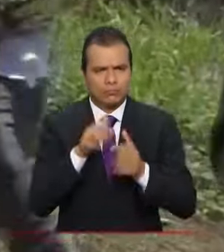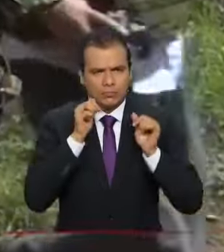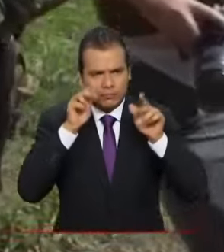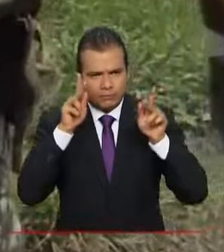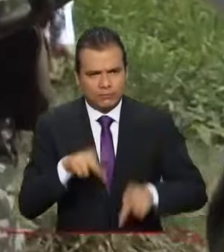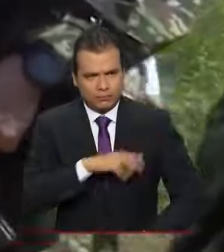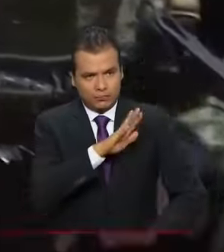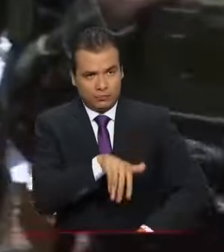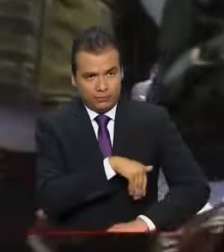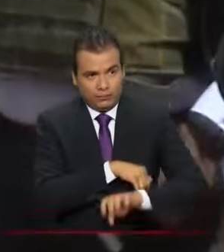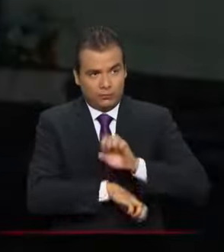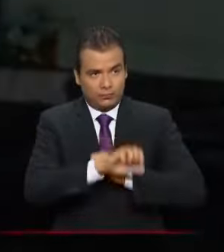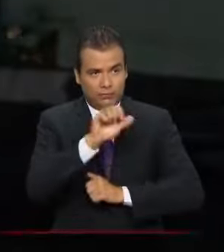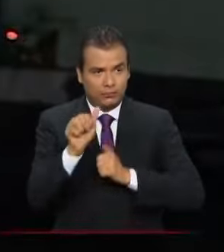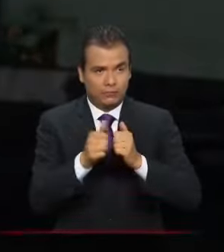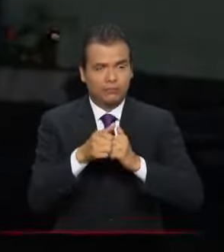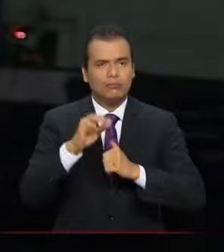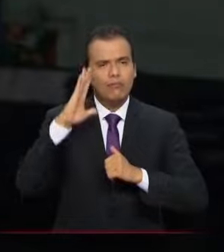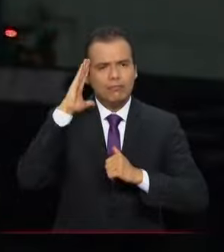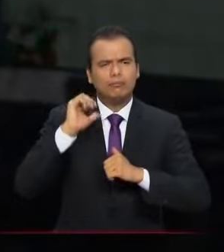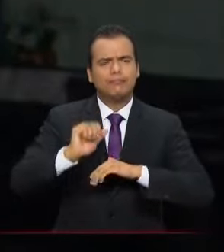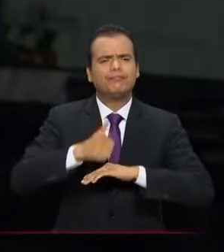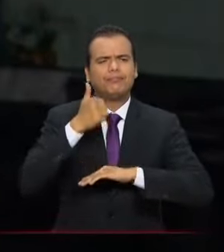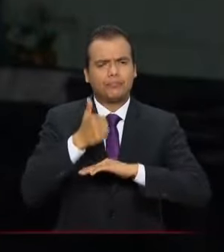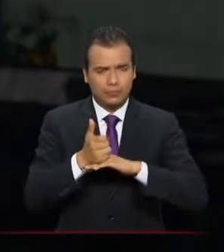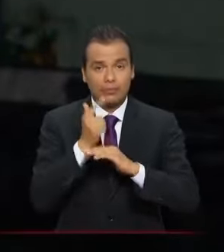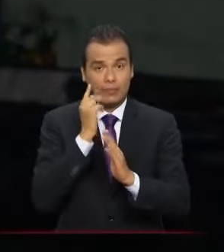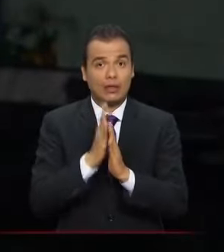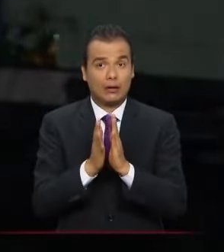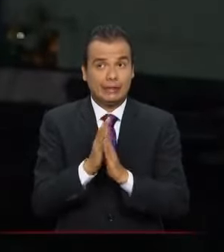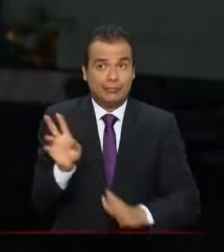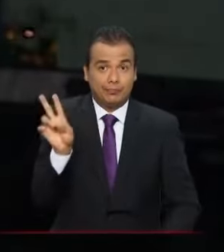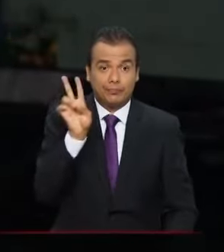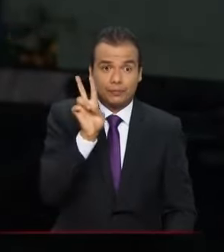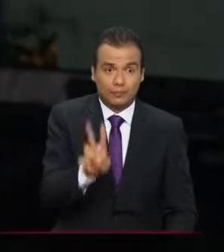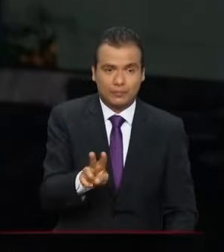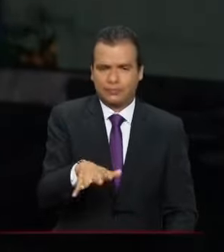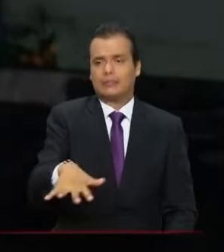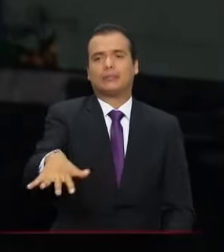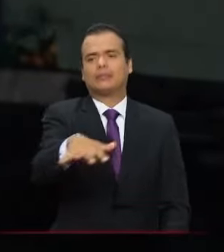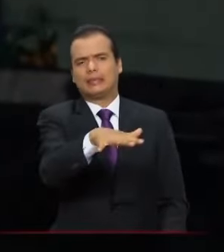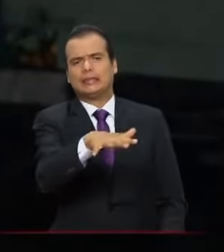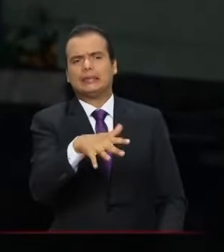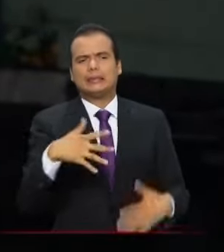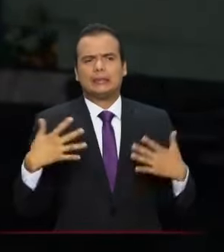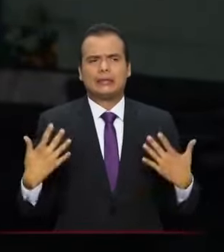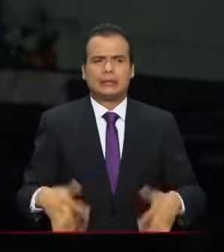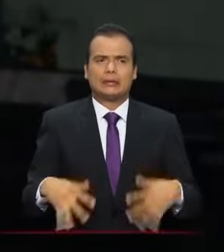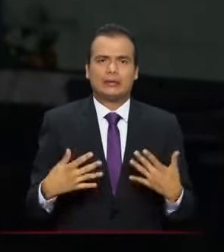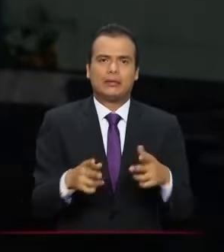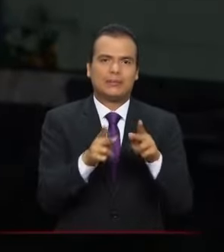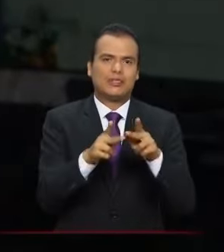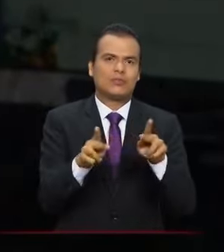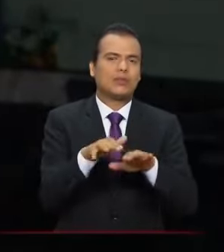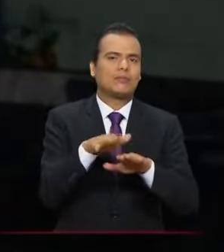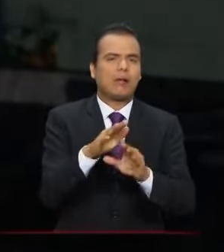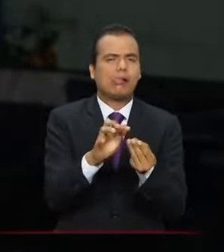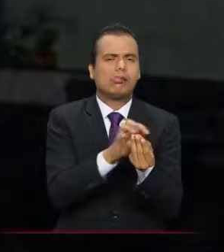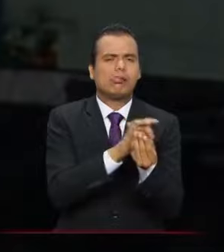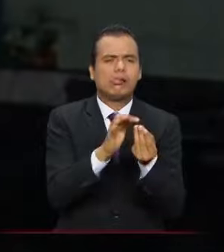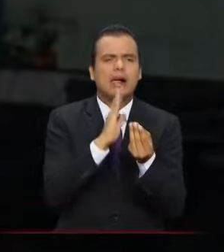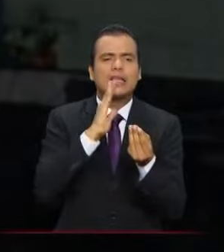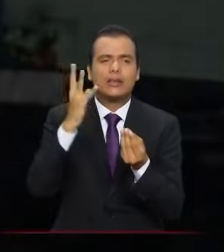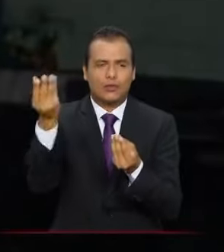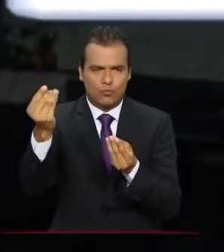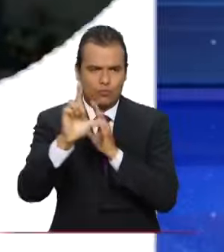mismo director de la policía manifestó que al llegar hasta esta zona es evidente que existe una instrumentación a la población